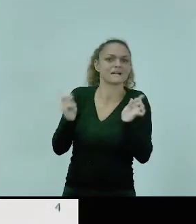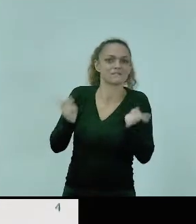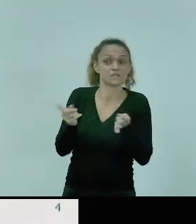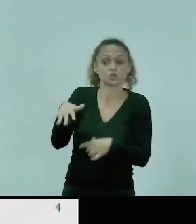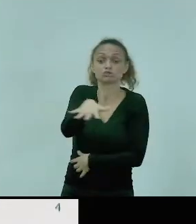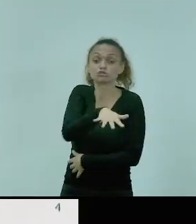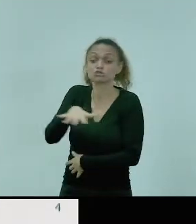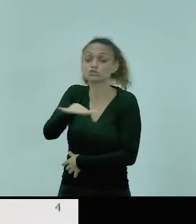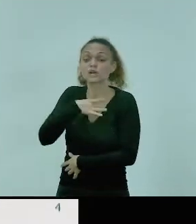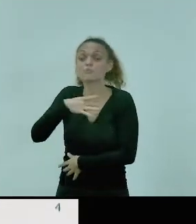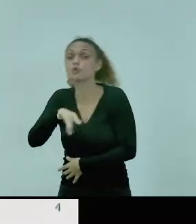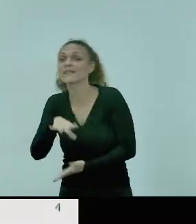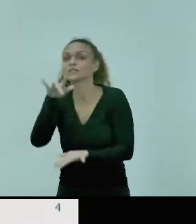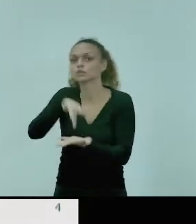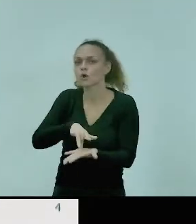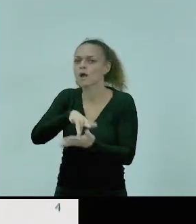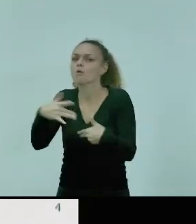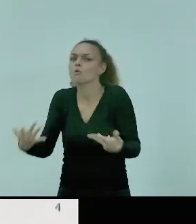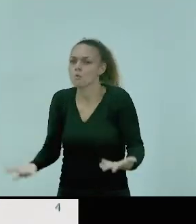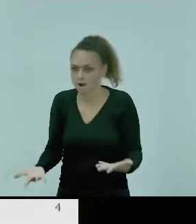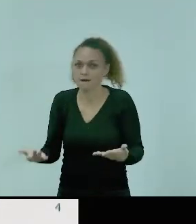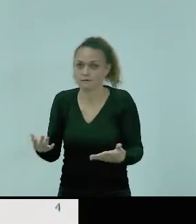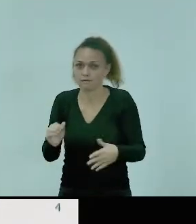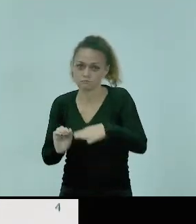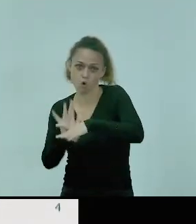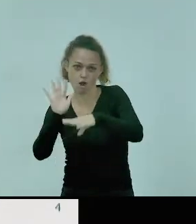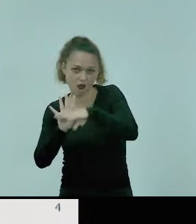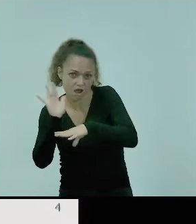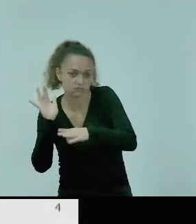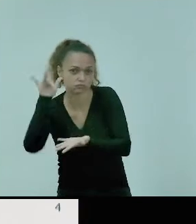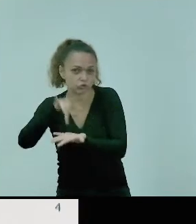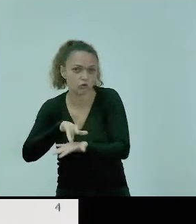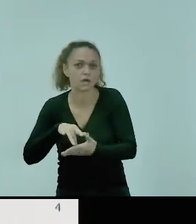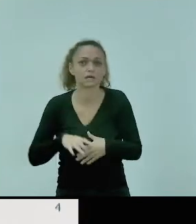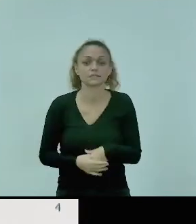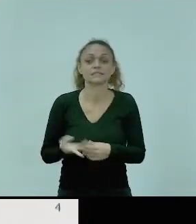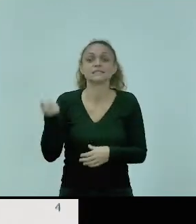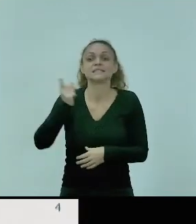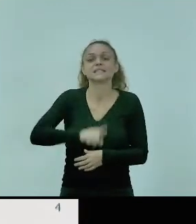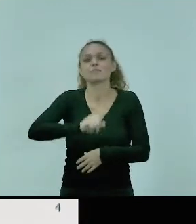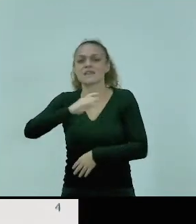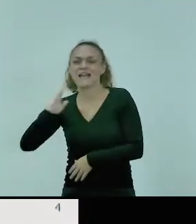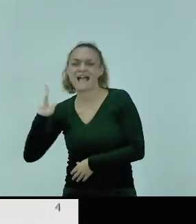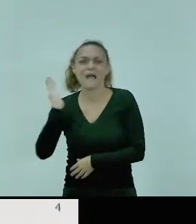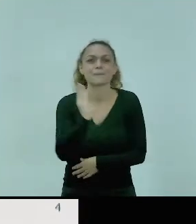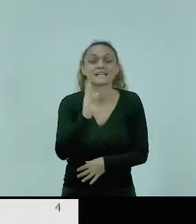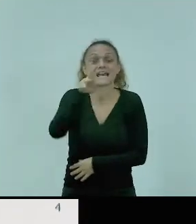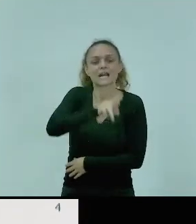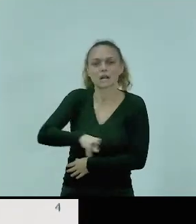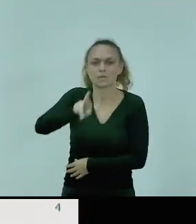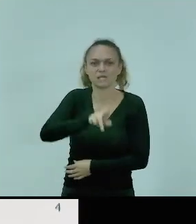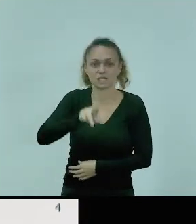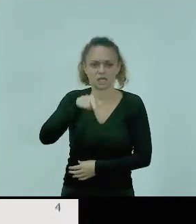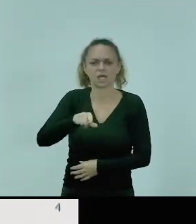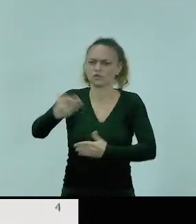más probable donde iba a aparecer. También tenemos las amenazas repetidas. Esto nos ayudó bastante. Por ejemplo,